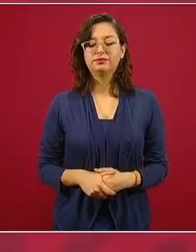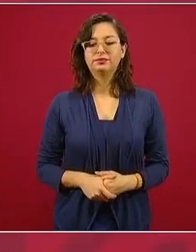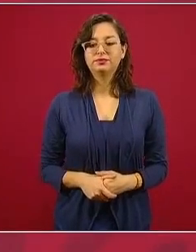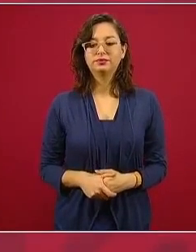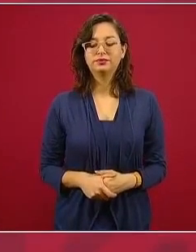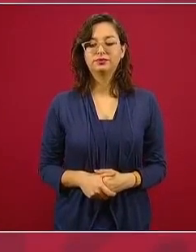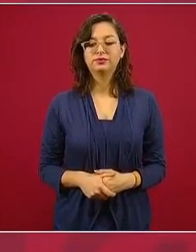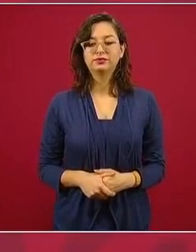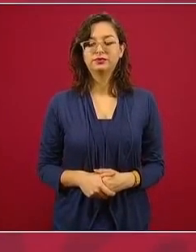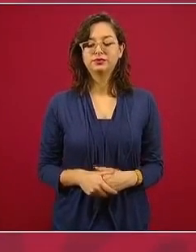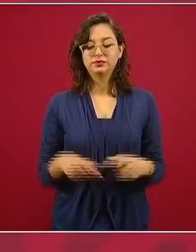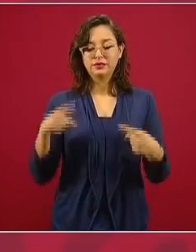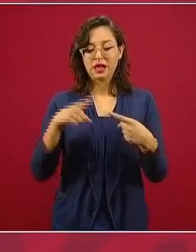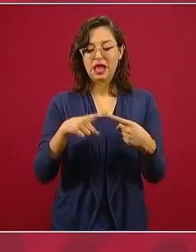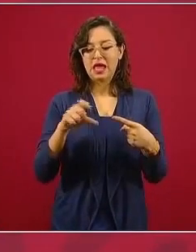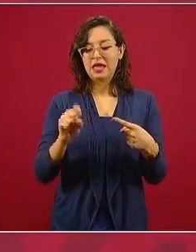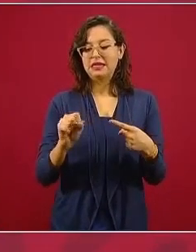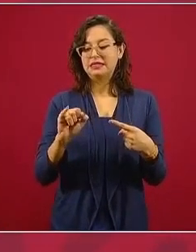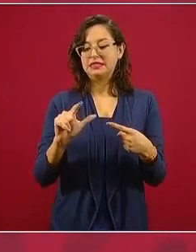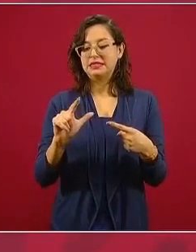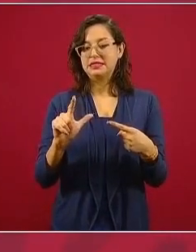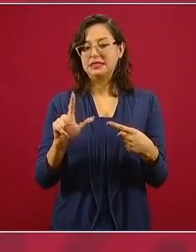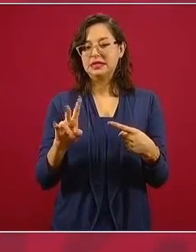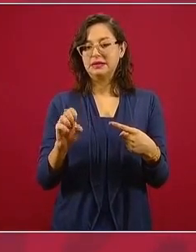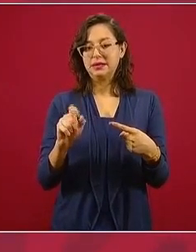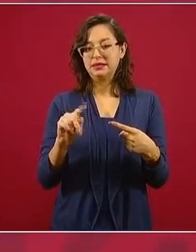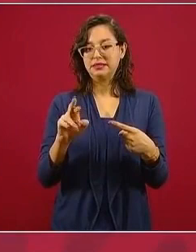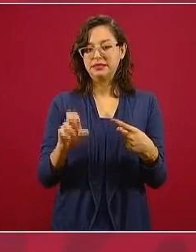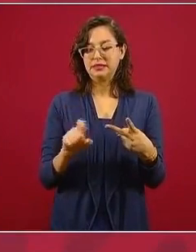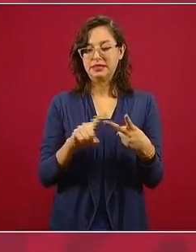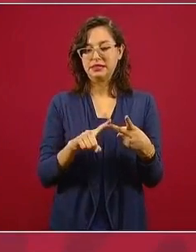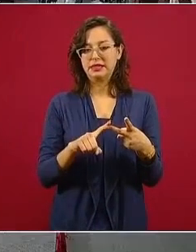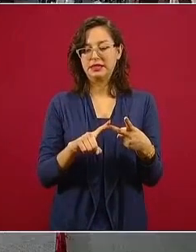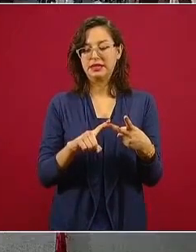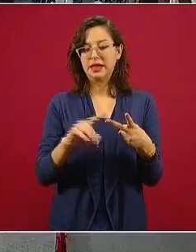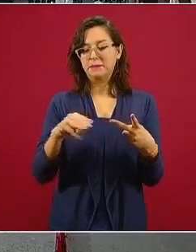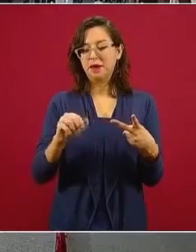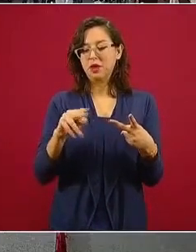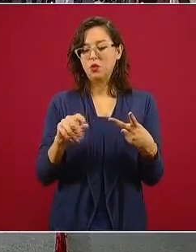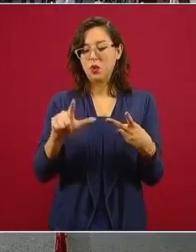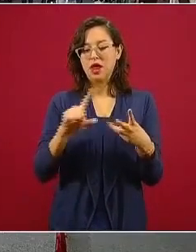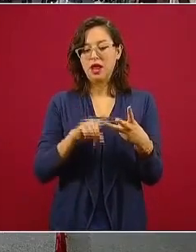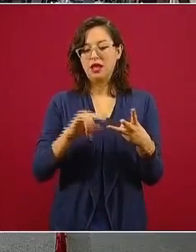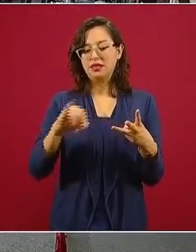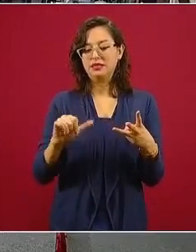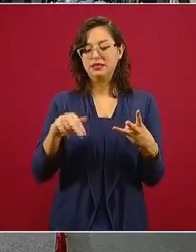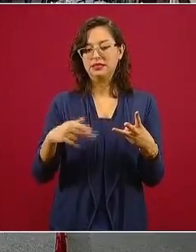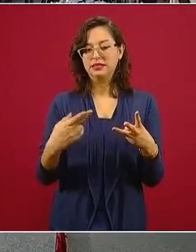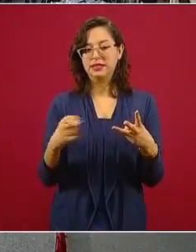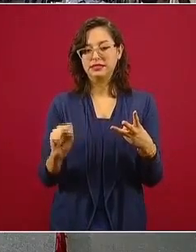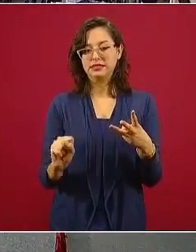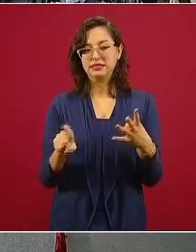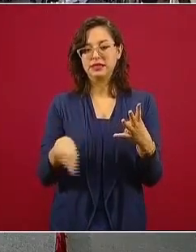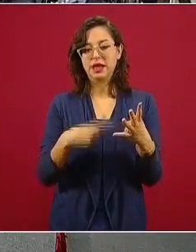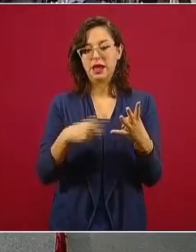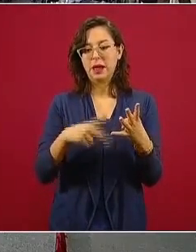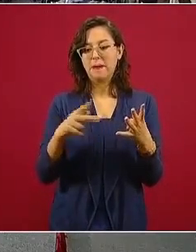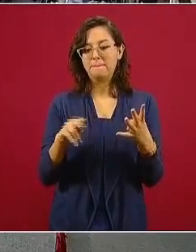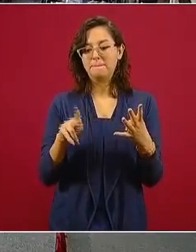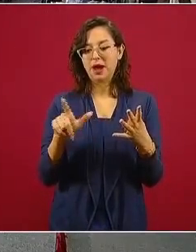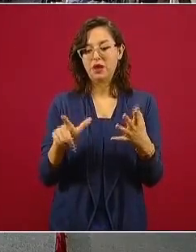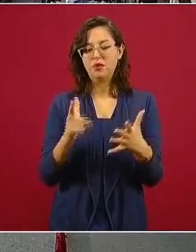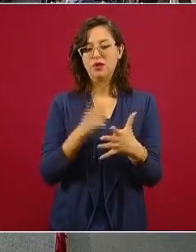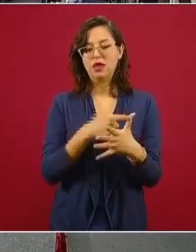Nos queda Silvestre, Manuel, Hans, Paul Velázquez,